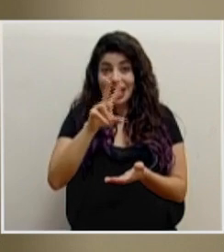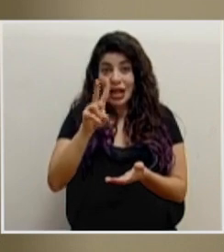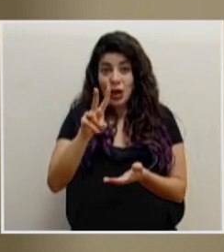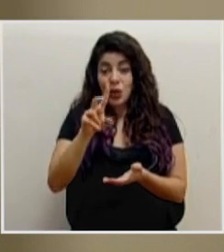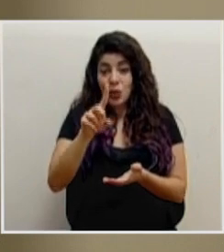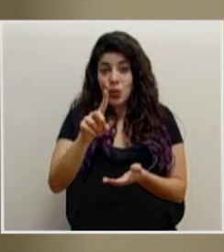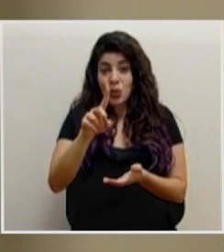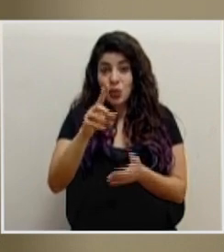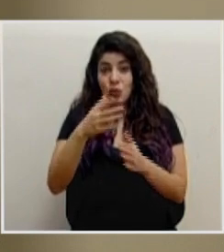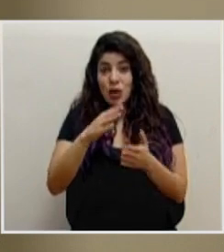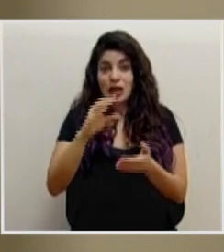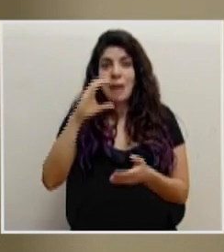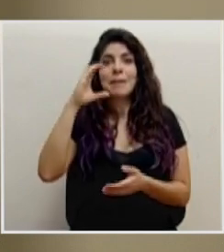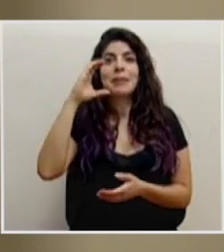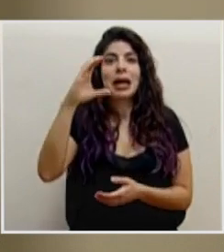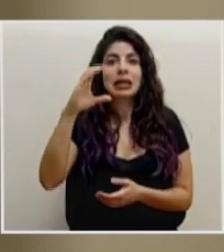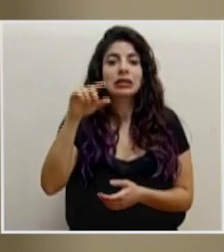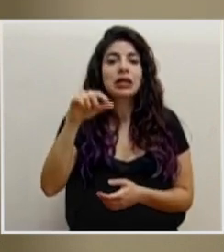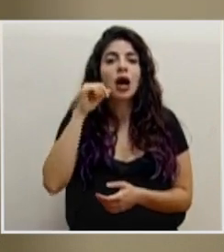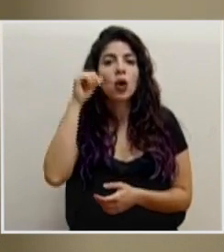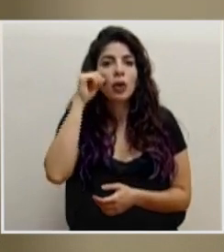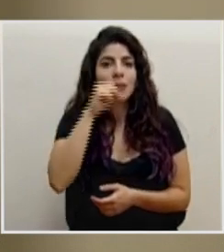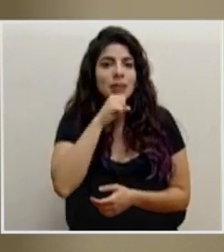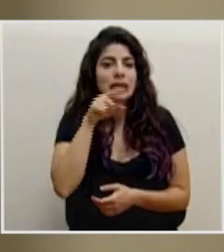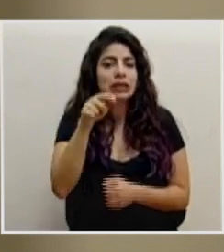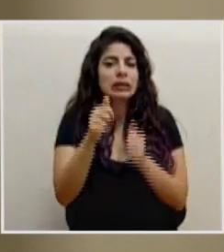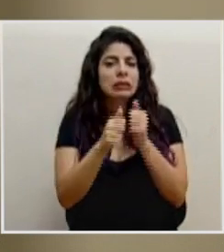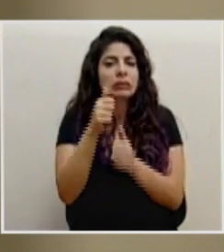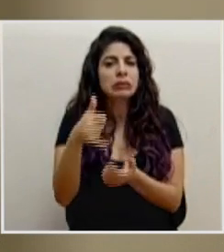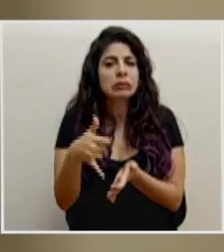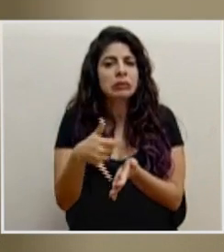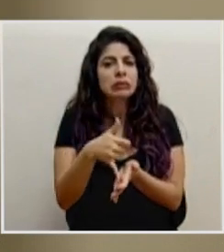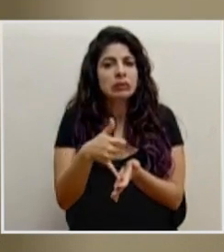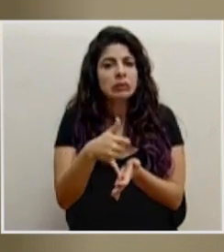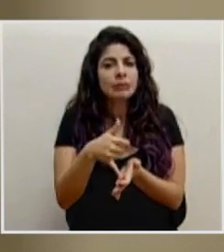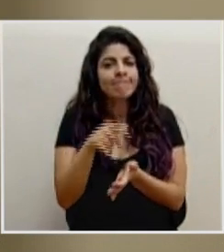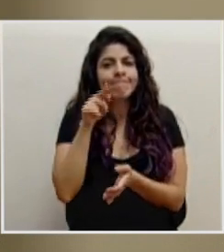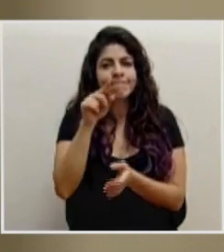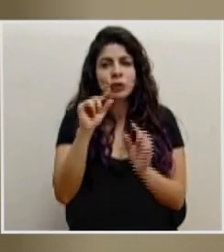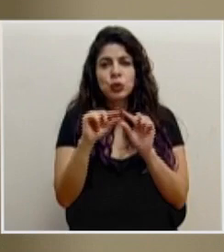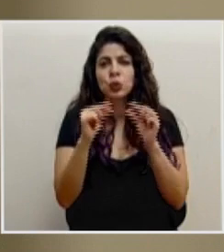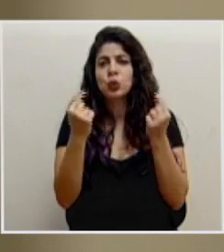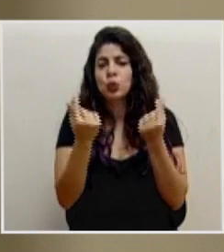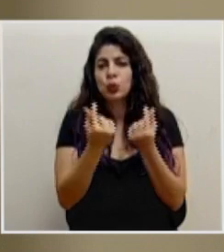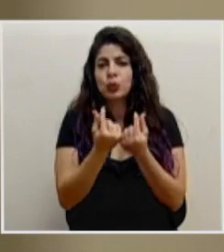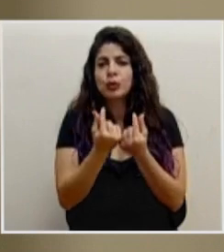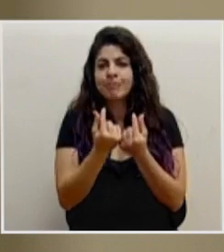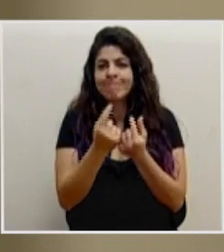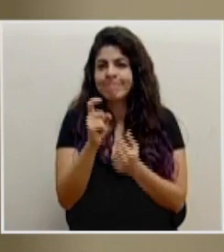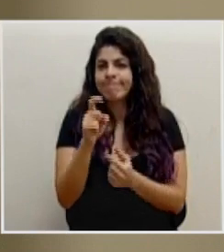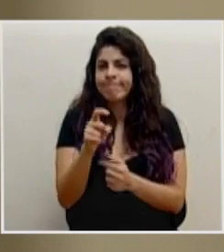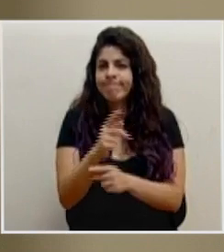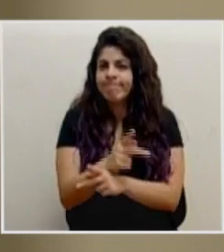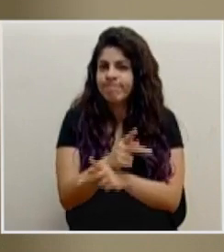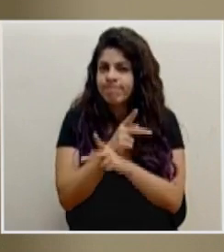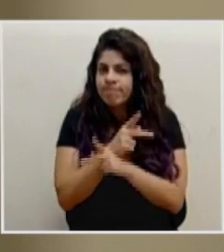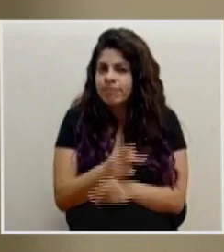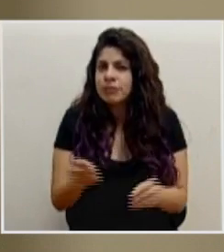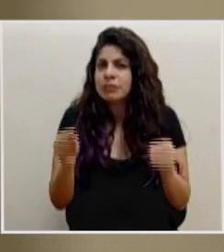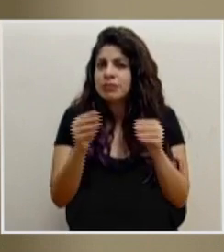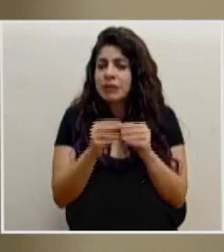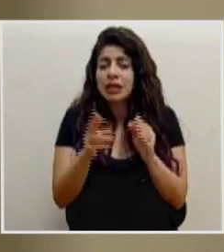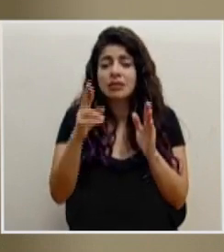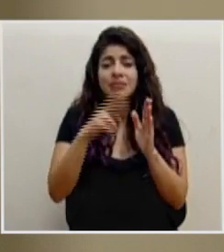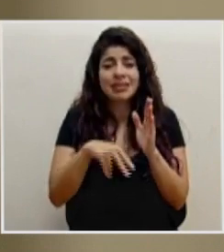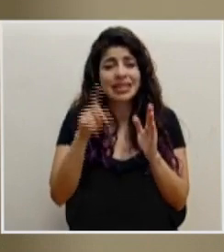2.931 decesos. Ese es nuestro grupo más vulnerable, ese es el grupo que tenemos que proteger más.